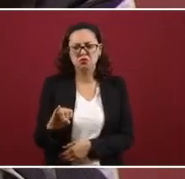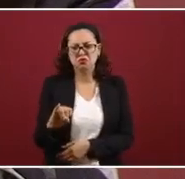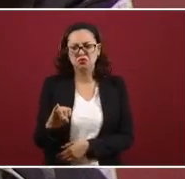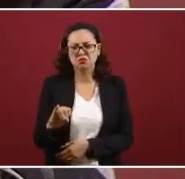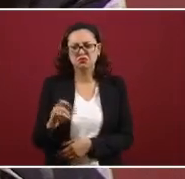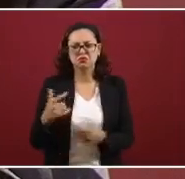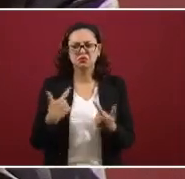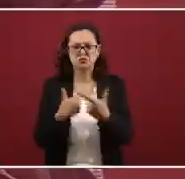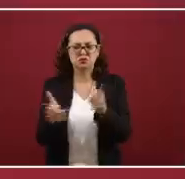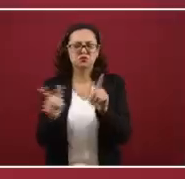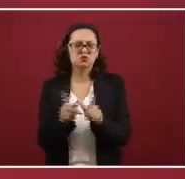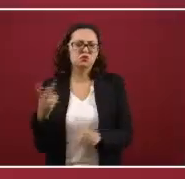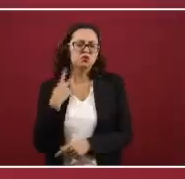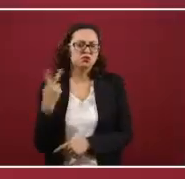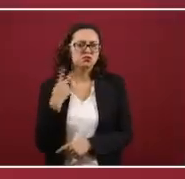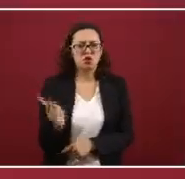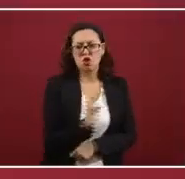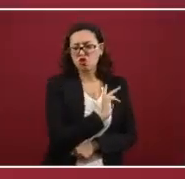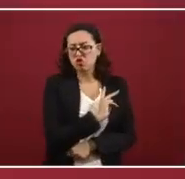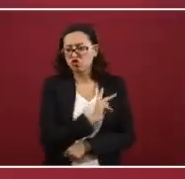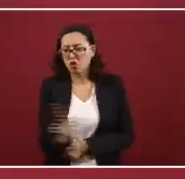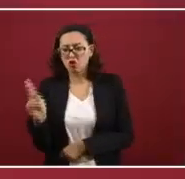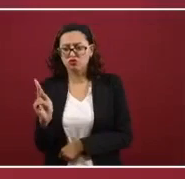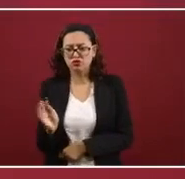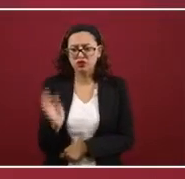todos los partidos,